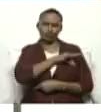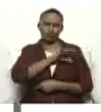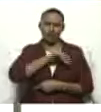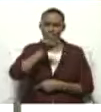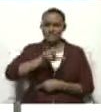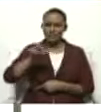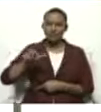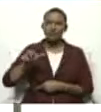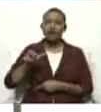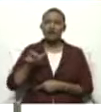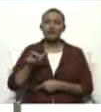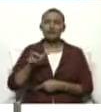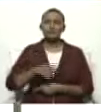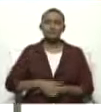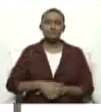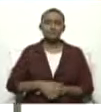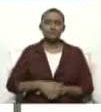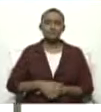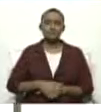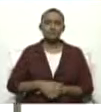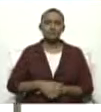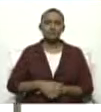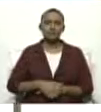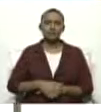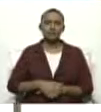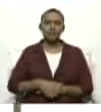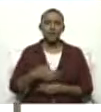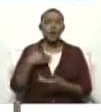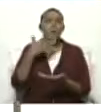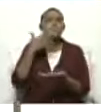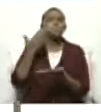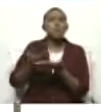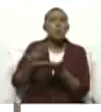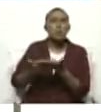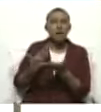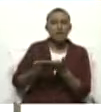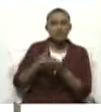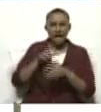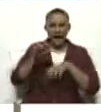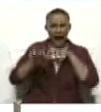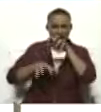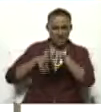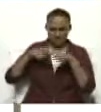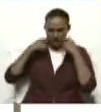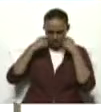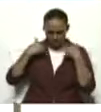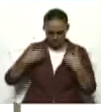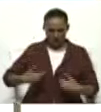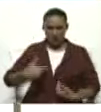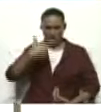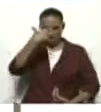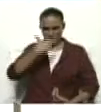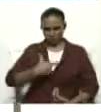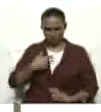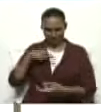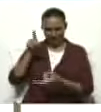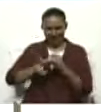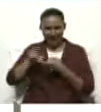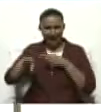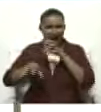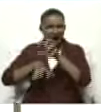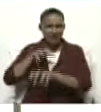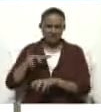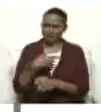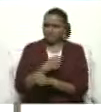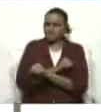de matrimonio animal. O sea que pueda un ser humano, ¿cómo puede ser eso